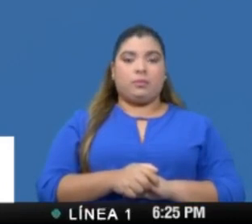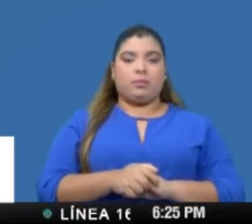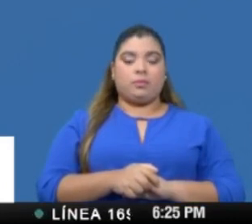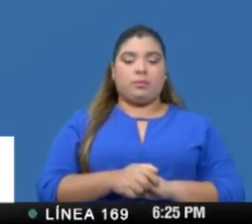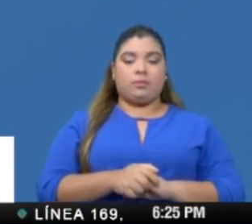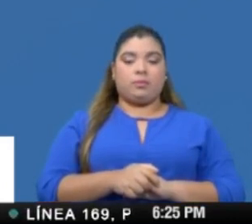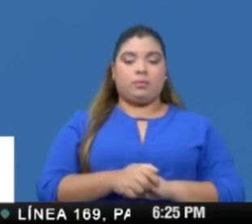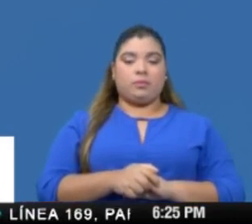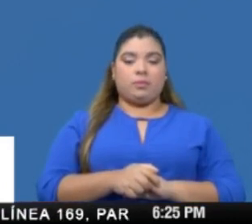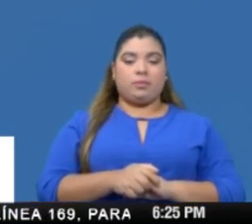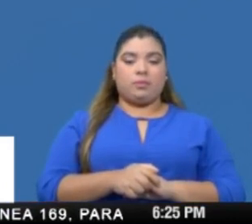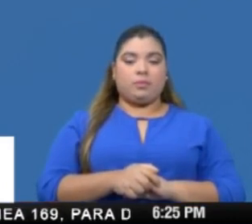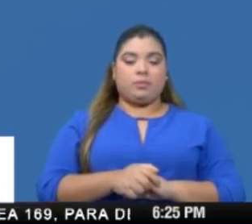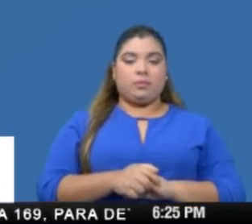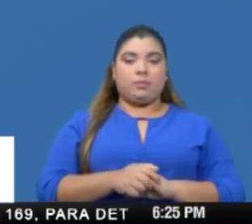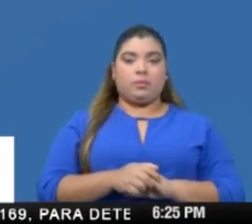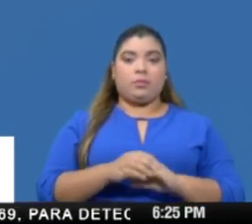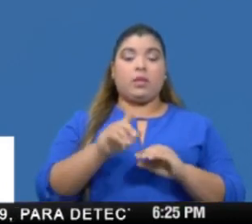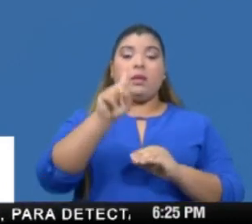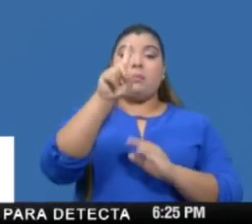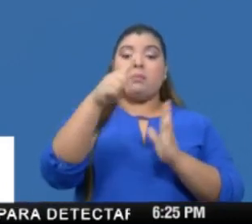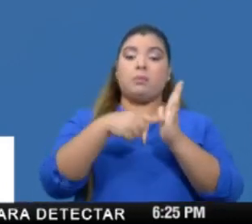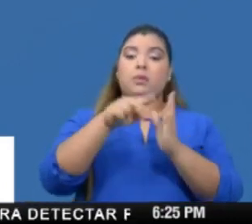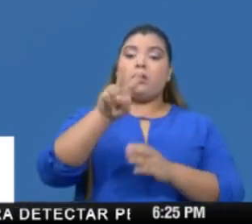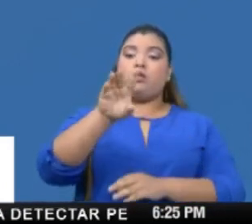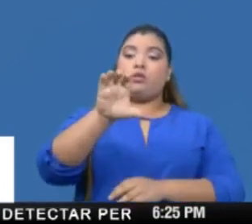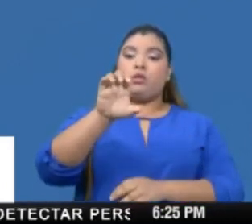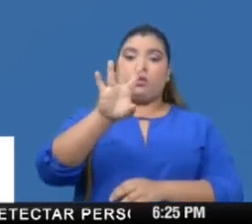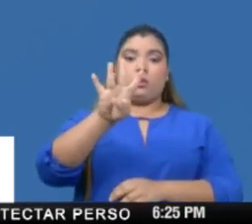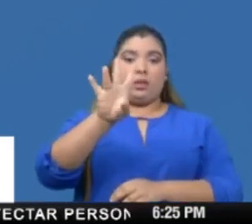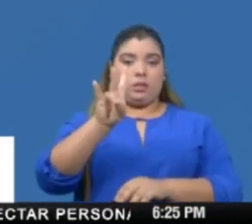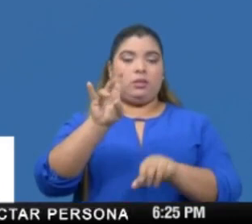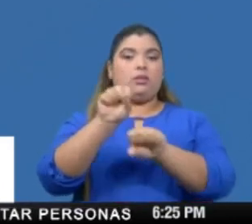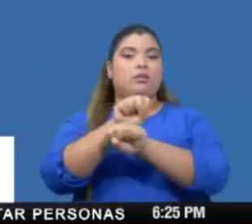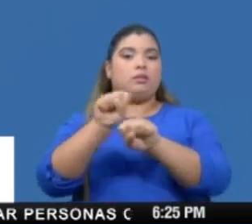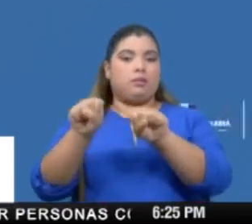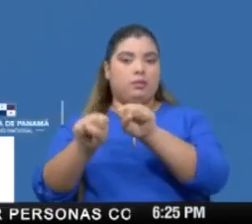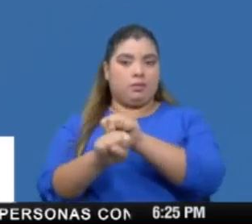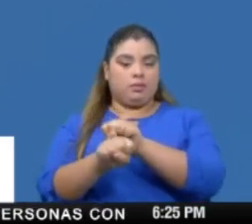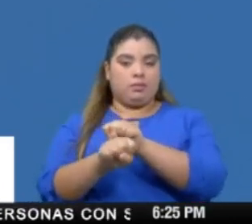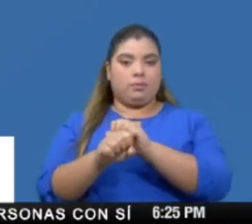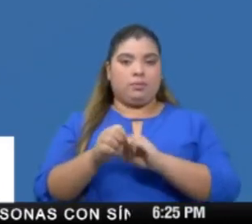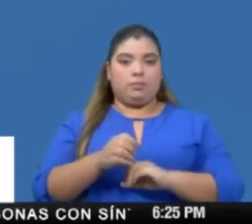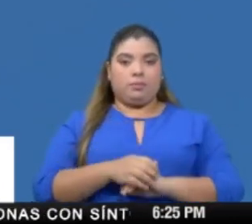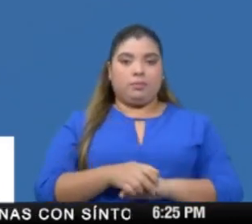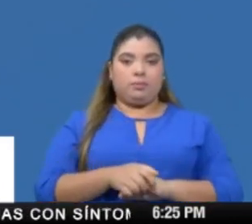cuidados intensivos y 1.247 en sala.